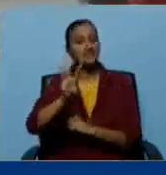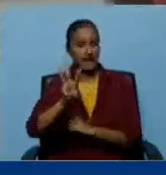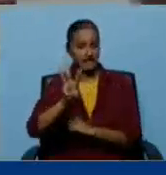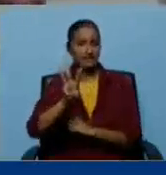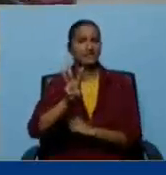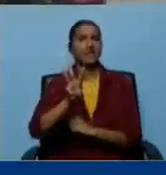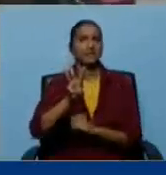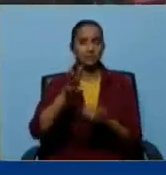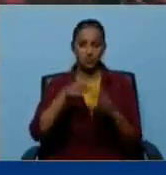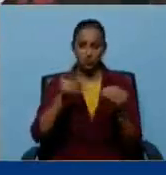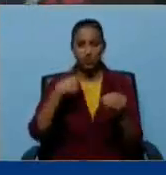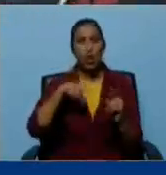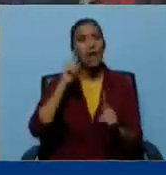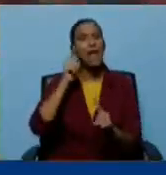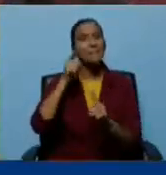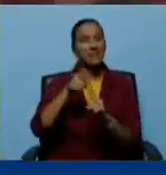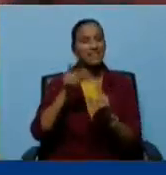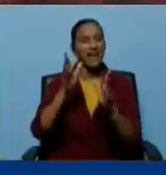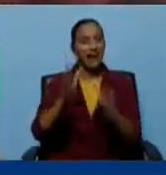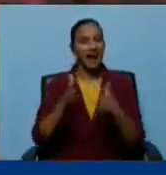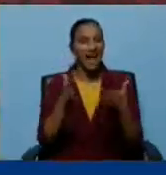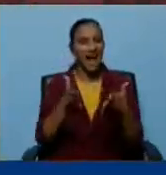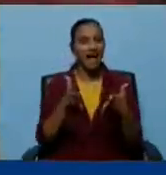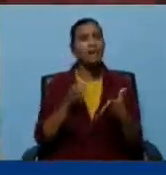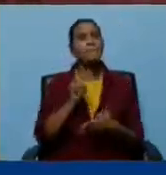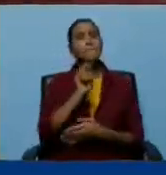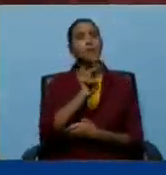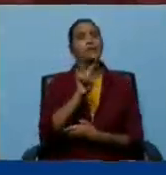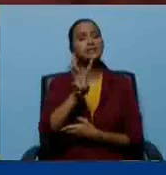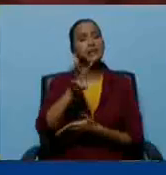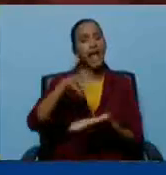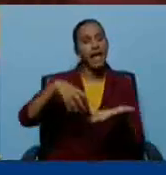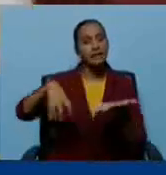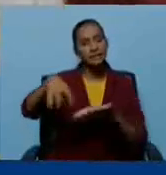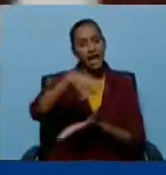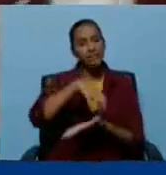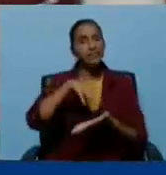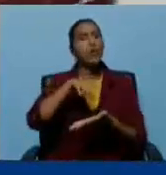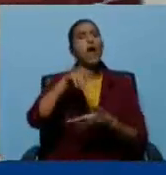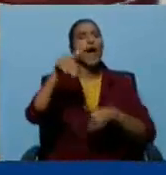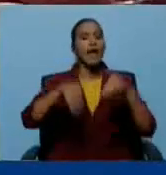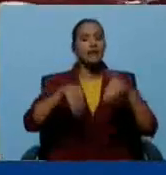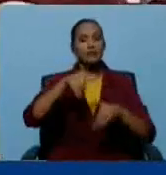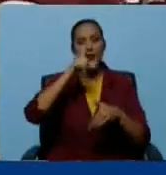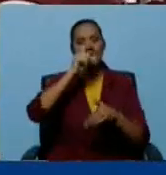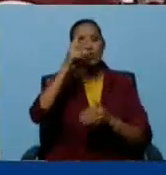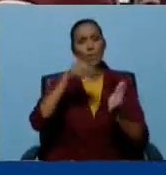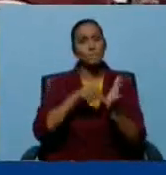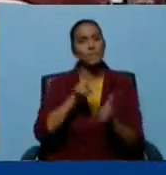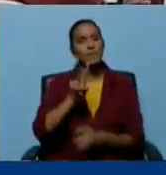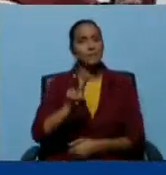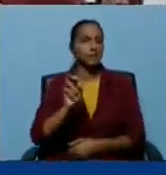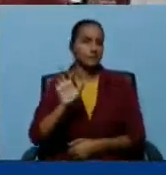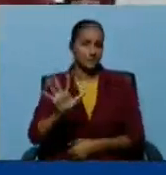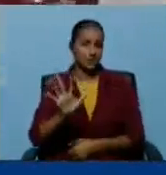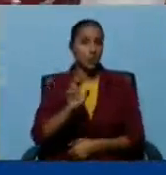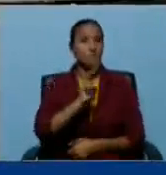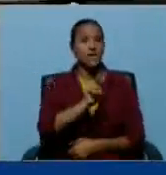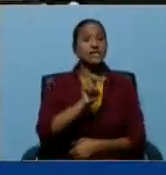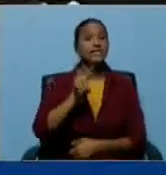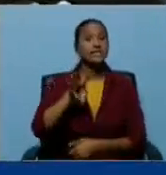porque vamos con la meta de ganar los 23 estados en las elecciones 2025. 23 estados